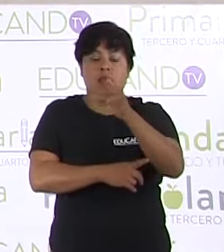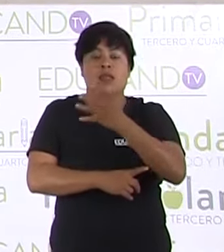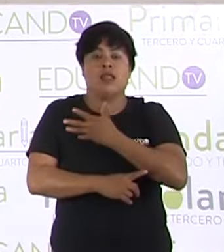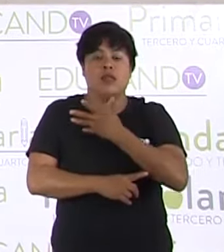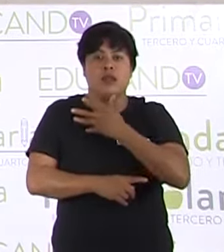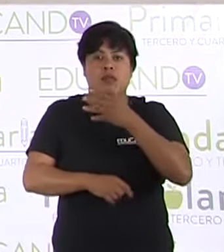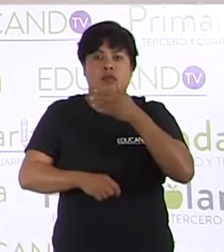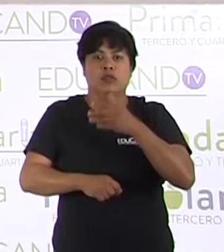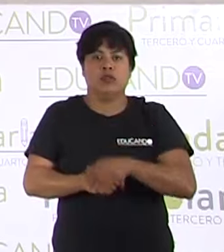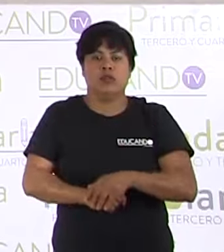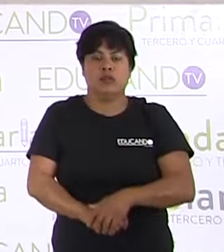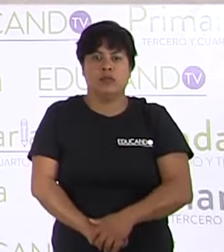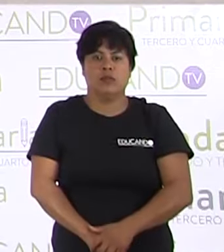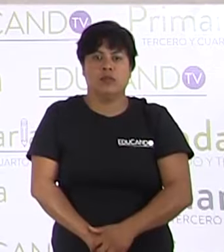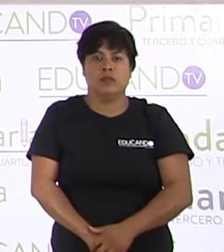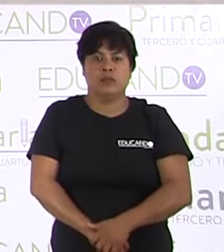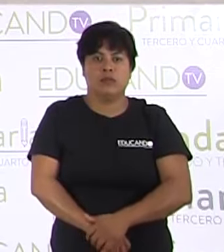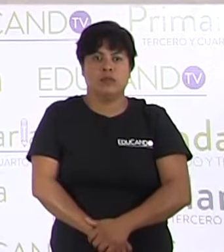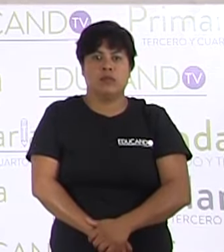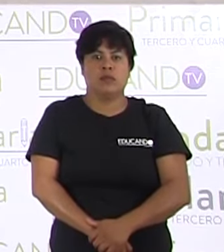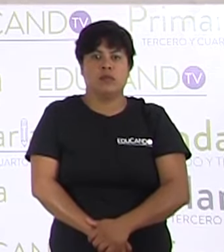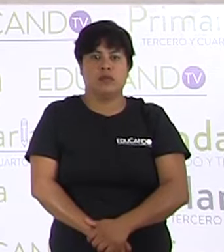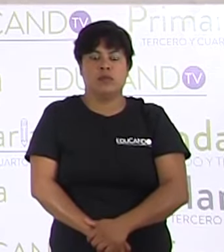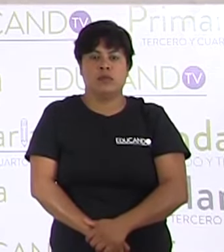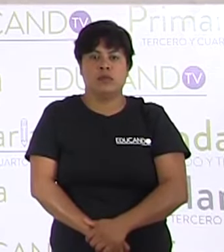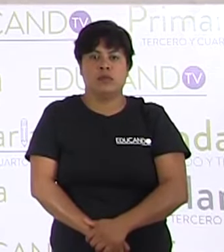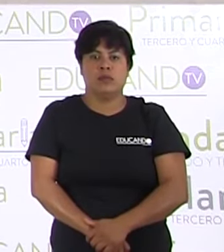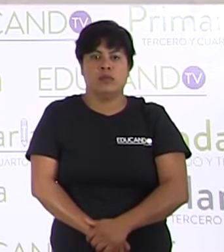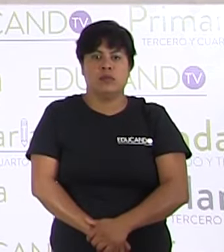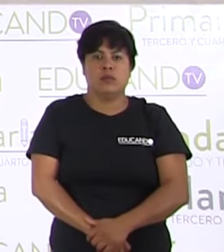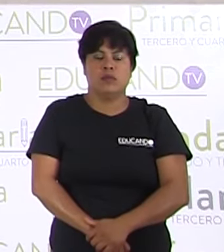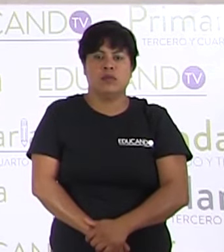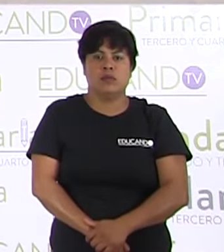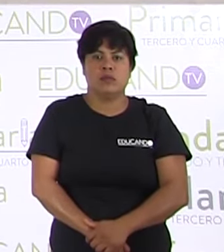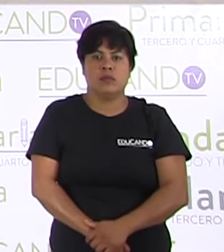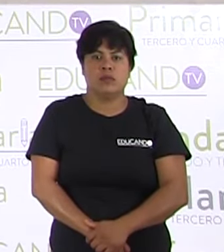tenemos Perdón ya ven a la maestra también se le